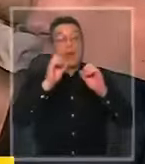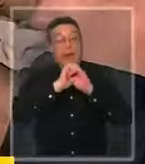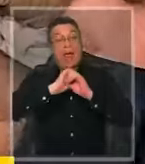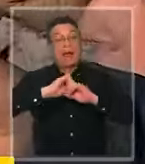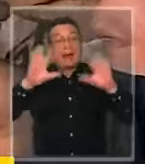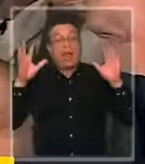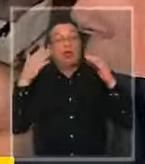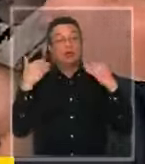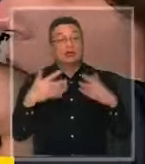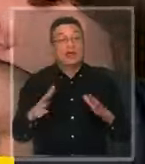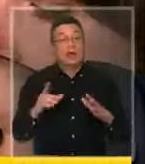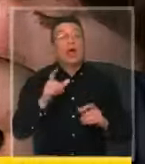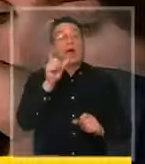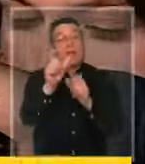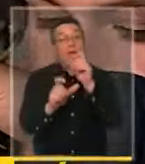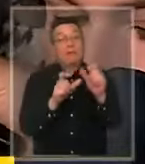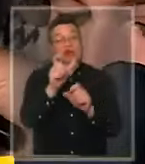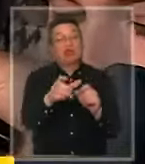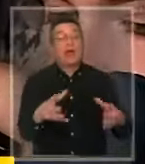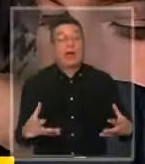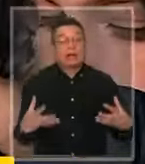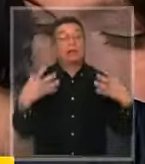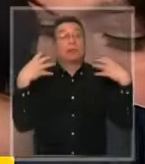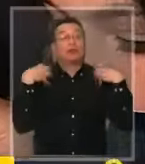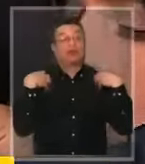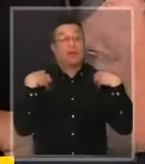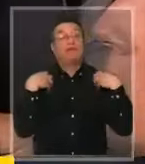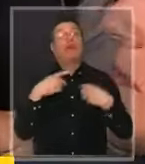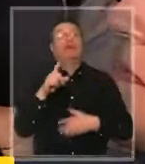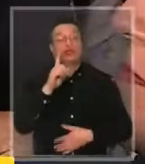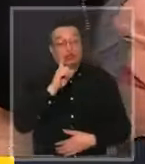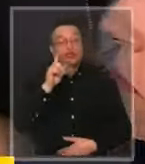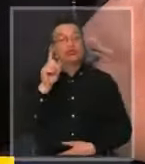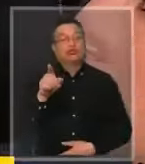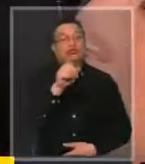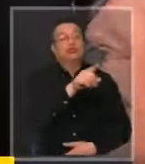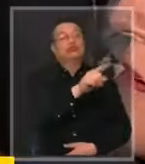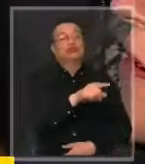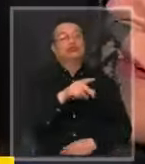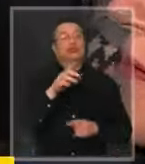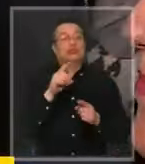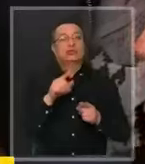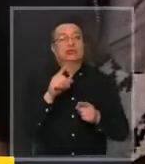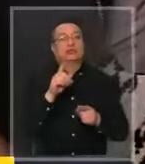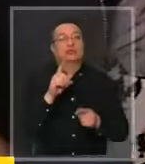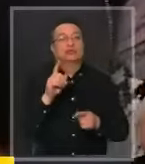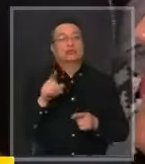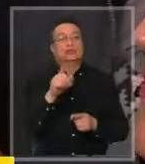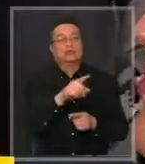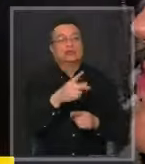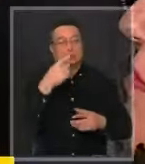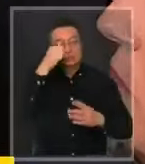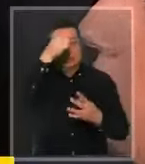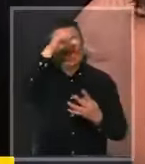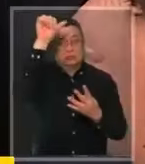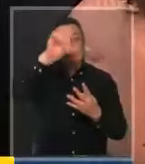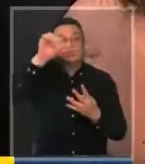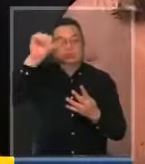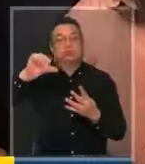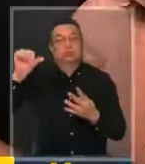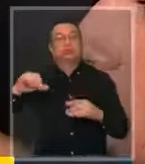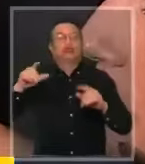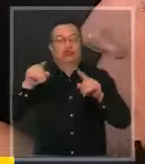aclarado, donde las personas responsables están recibiendo las sanciones que se